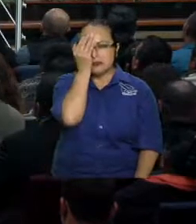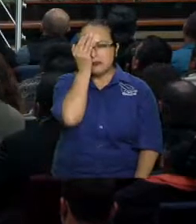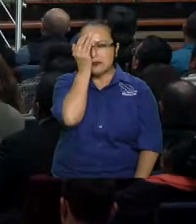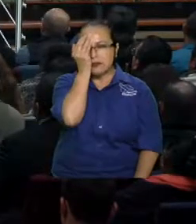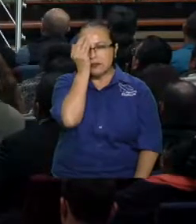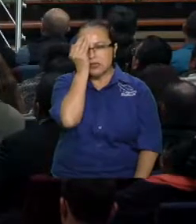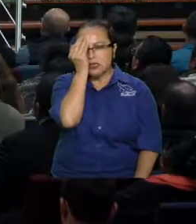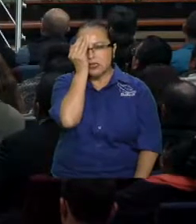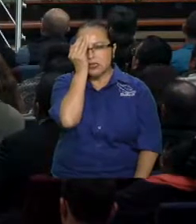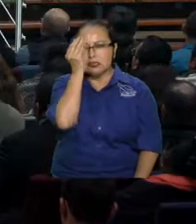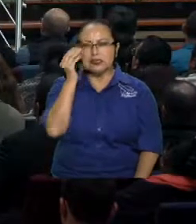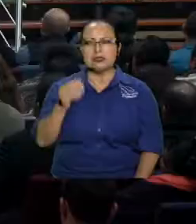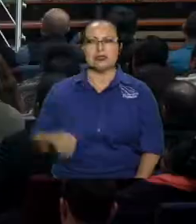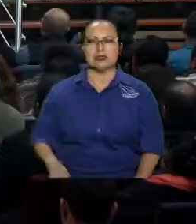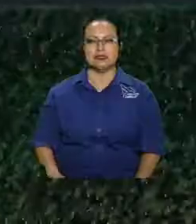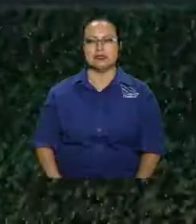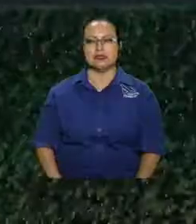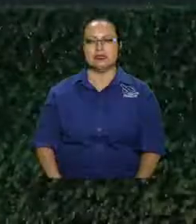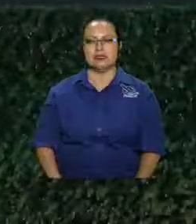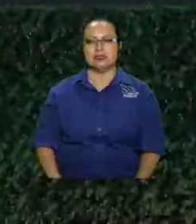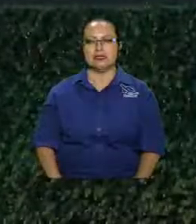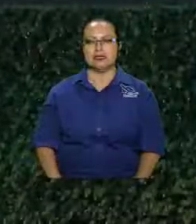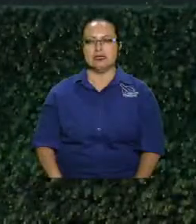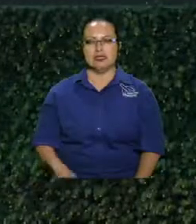Los piratas